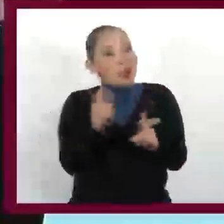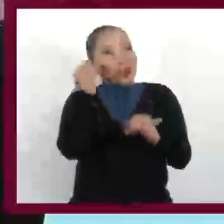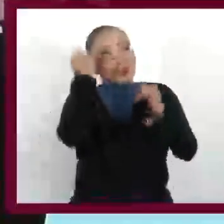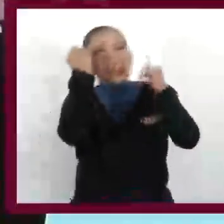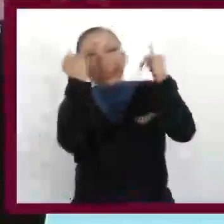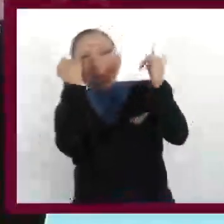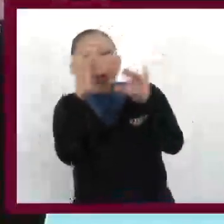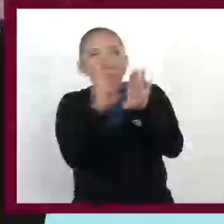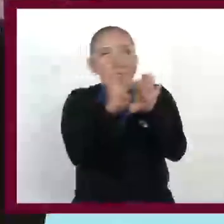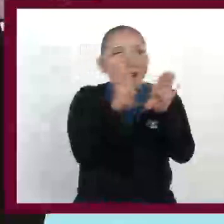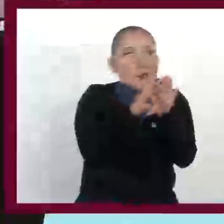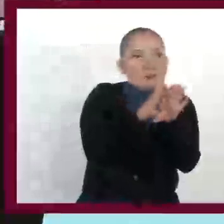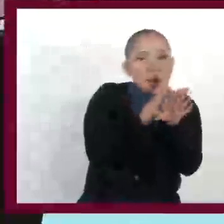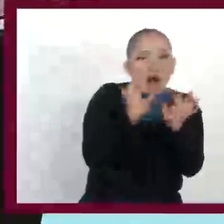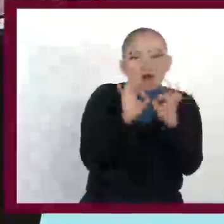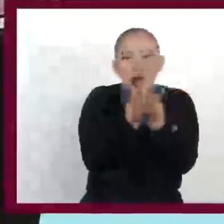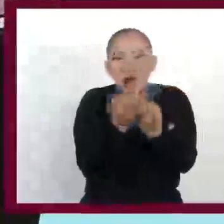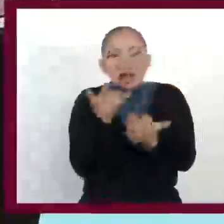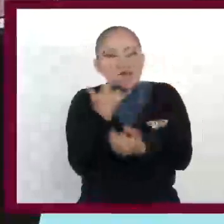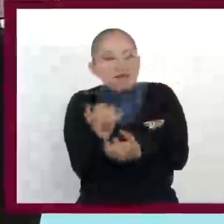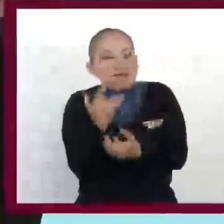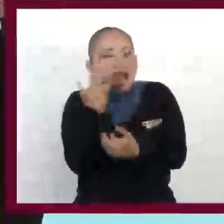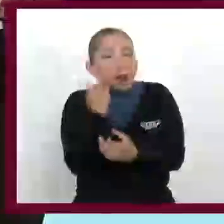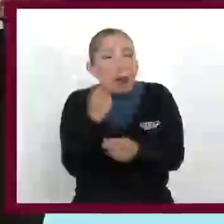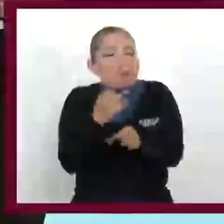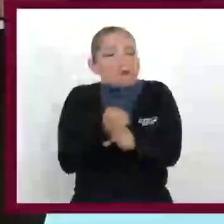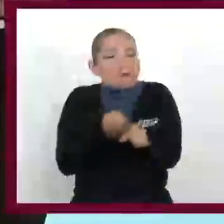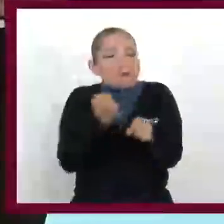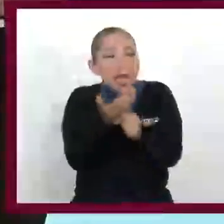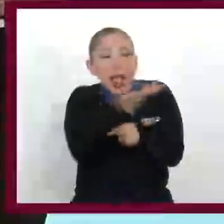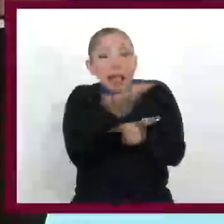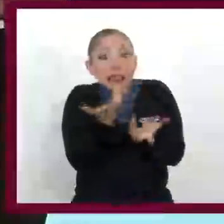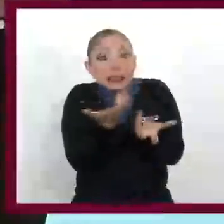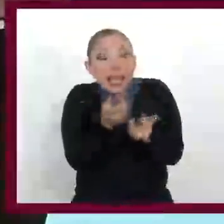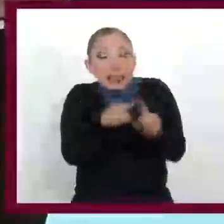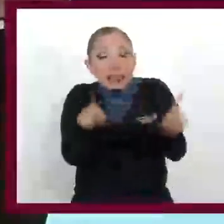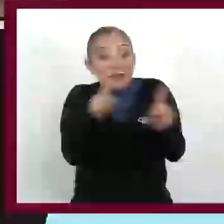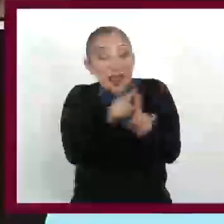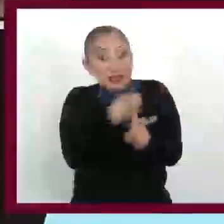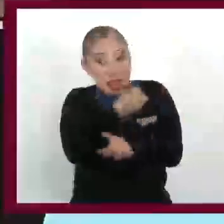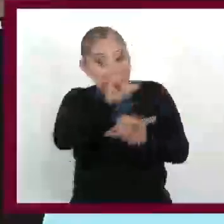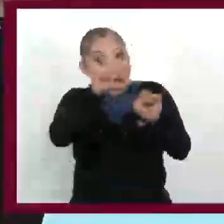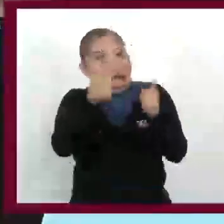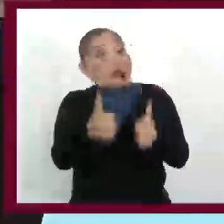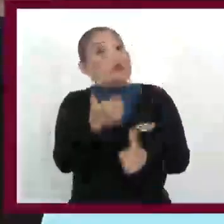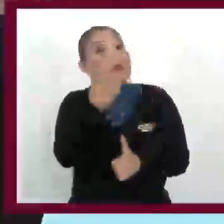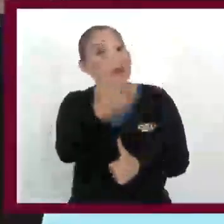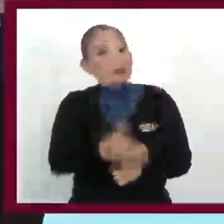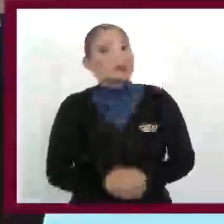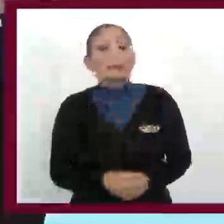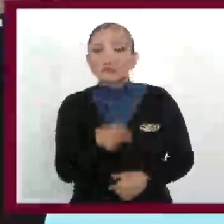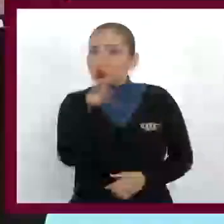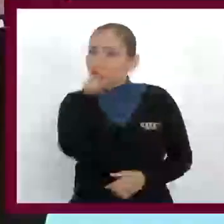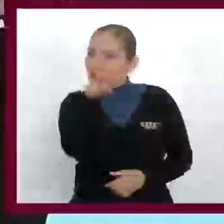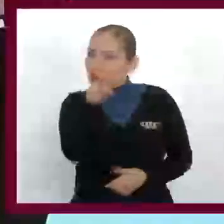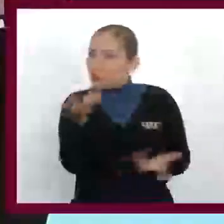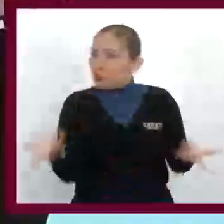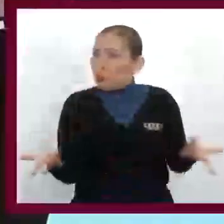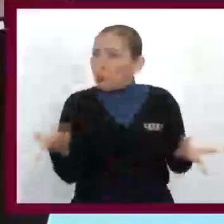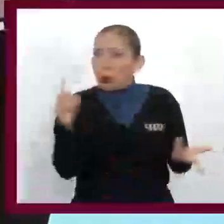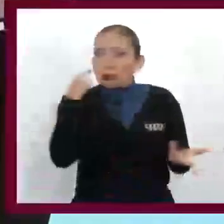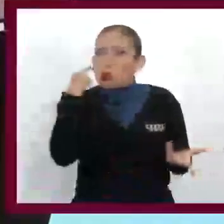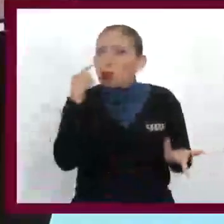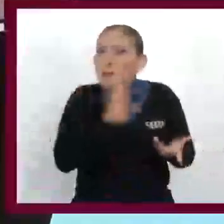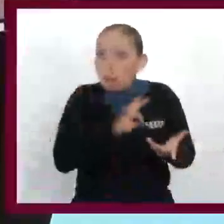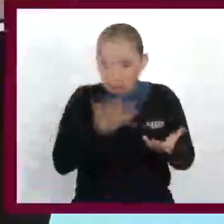con creatividad, imaginación y perseverancia, pueden construir increíbles obras de arte. ¿Y ustedes